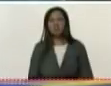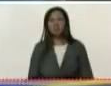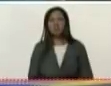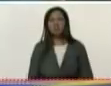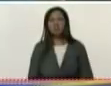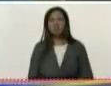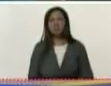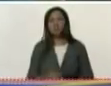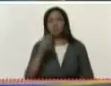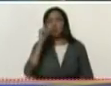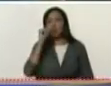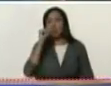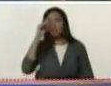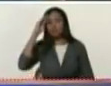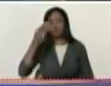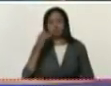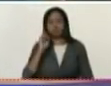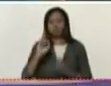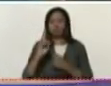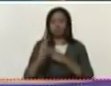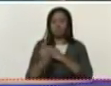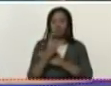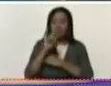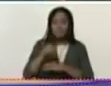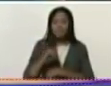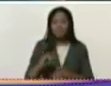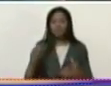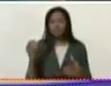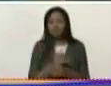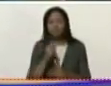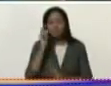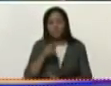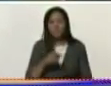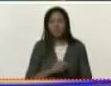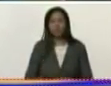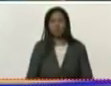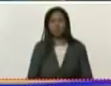un sargento desertor, traidor, que ha sido capturado